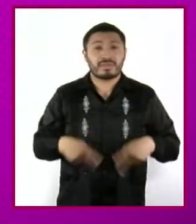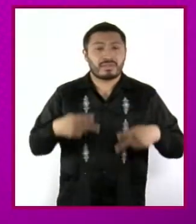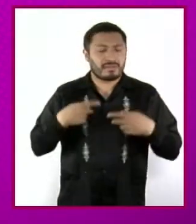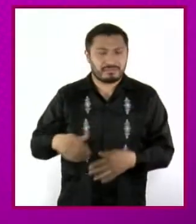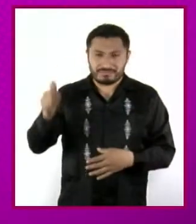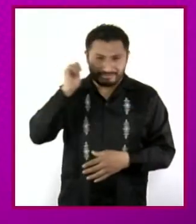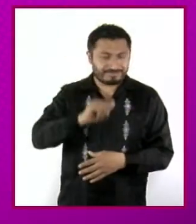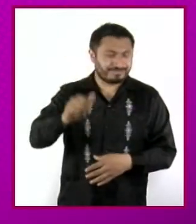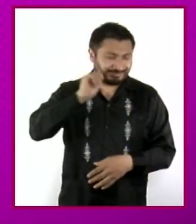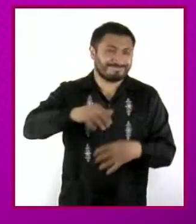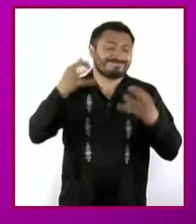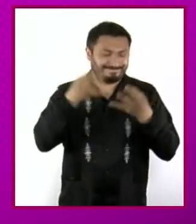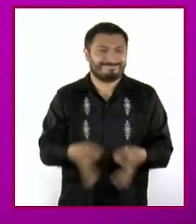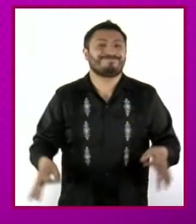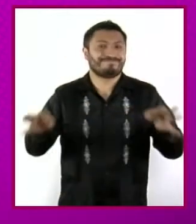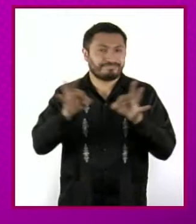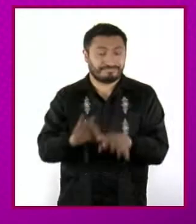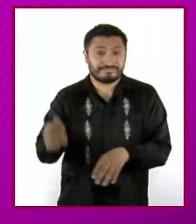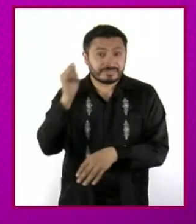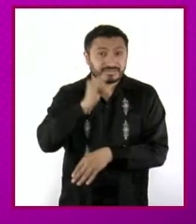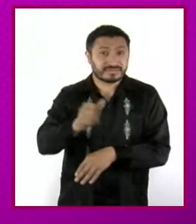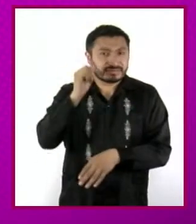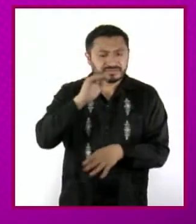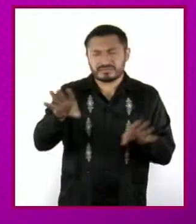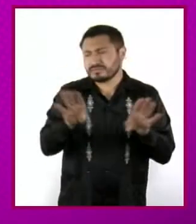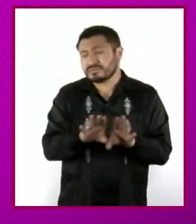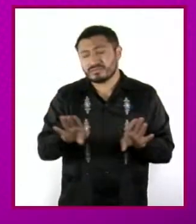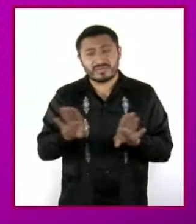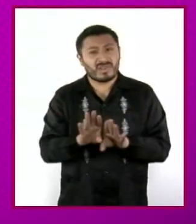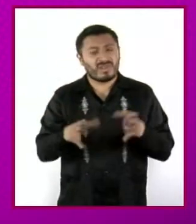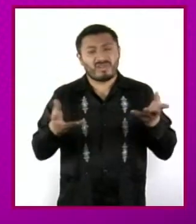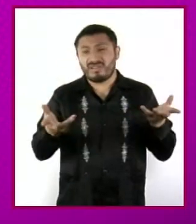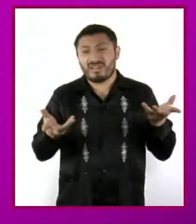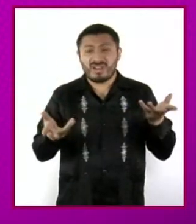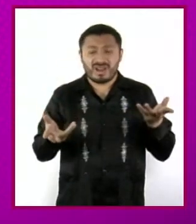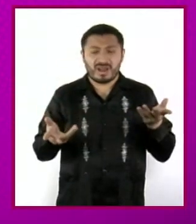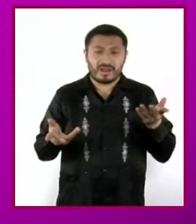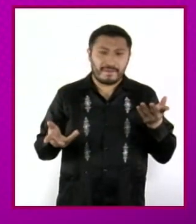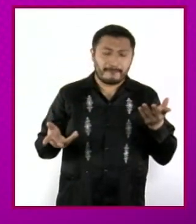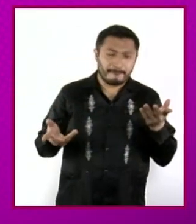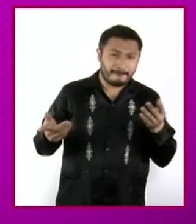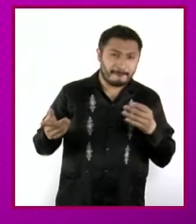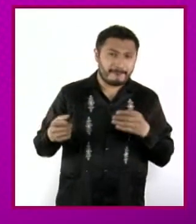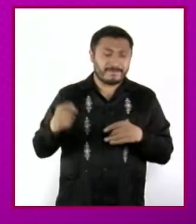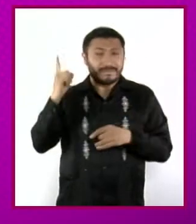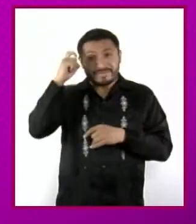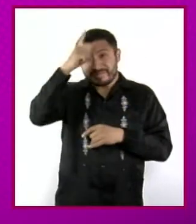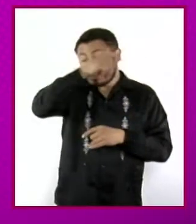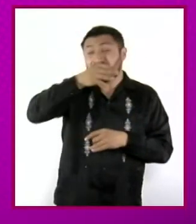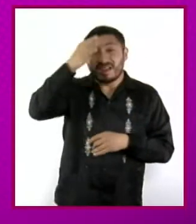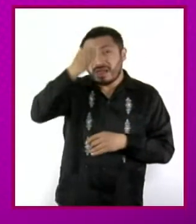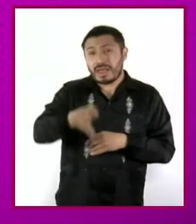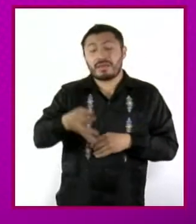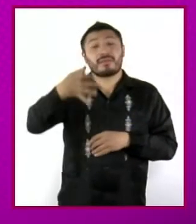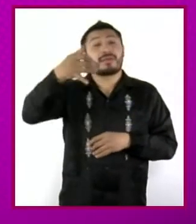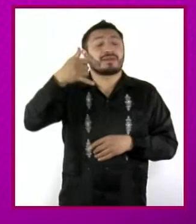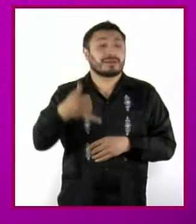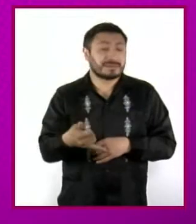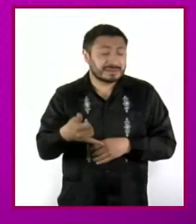siempre nos ha importado. Siempre es un punto de inflexión y de reflexión para todos